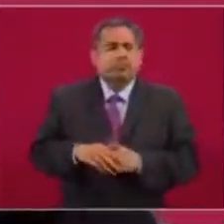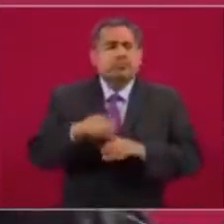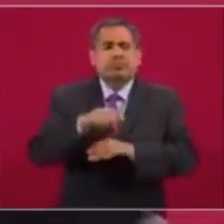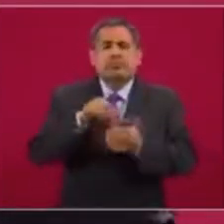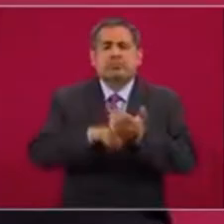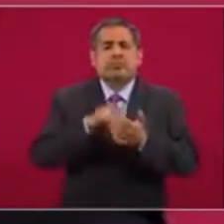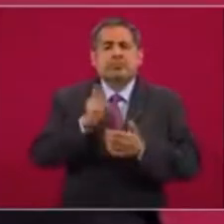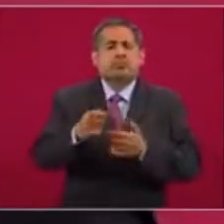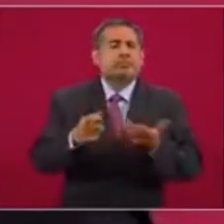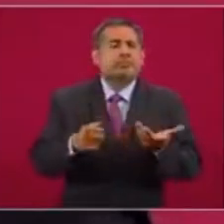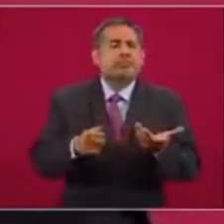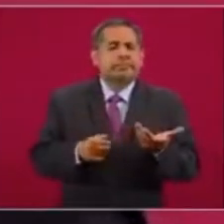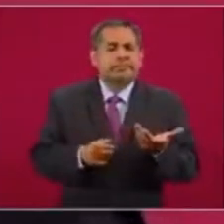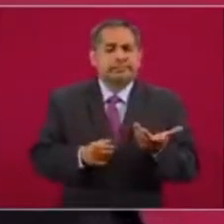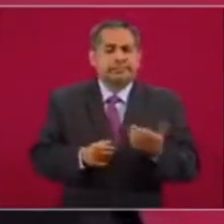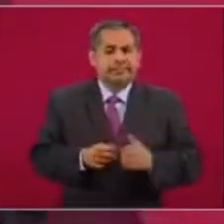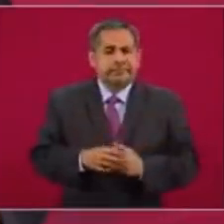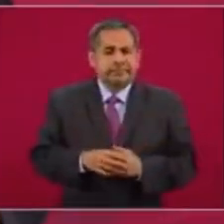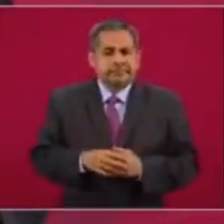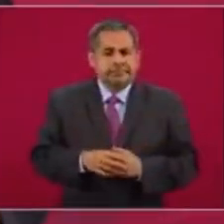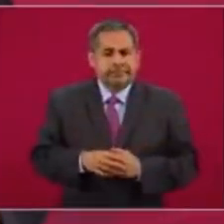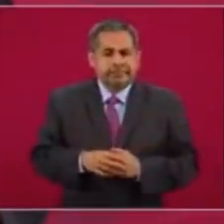asunto de